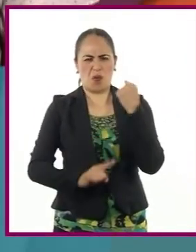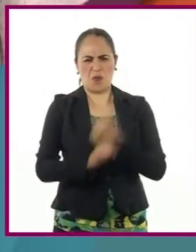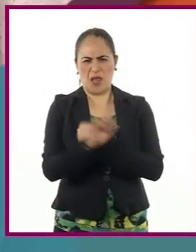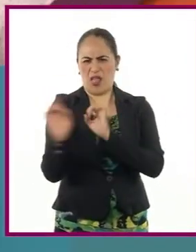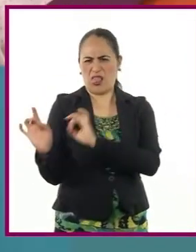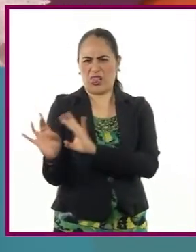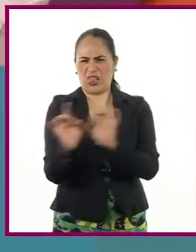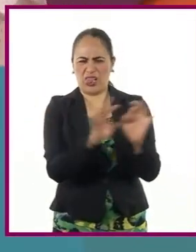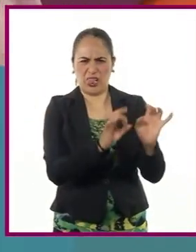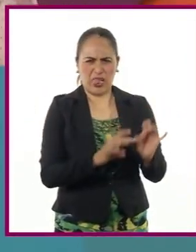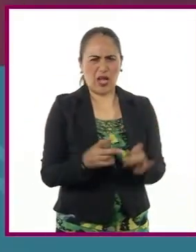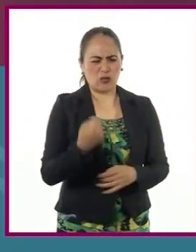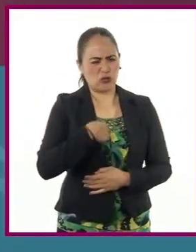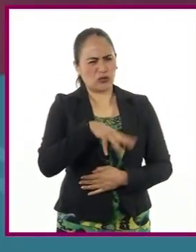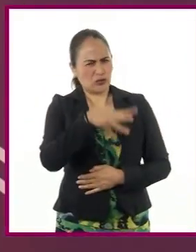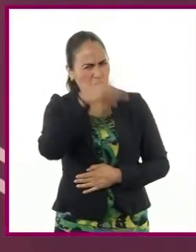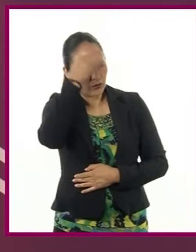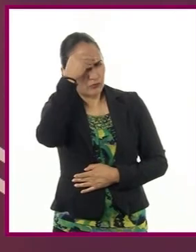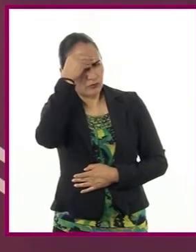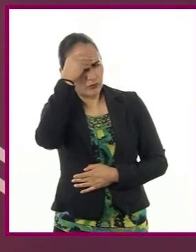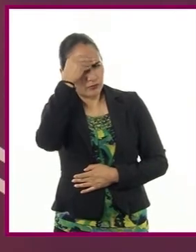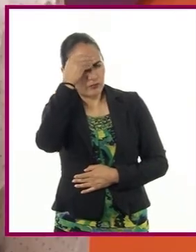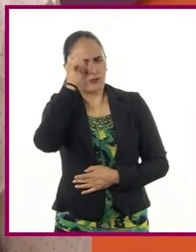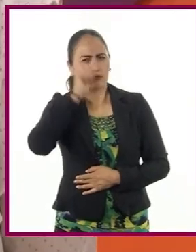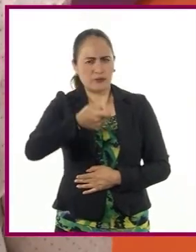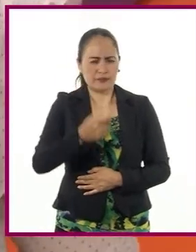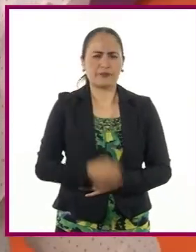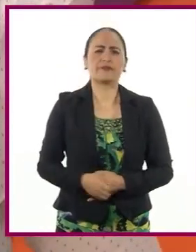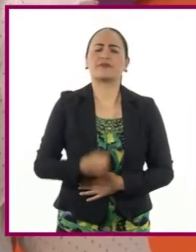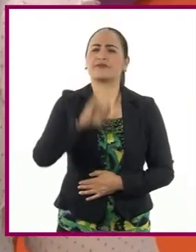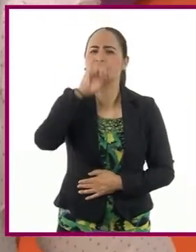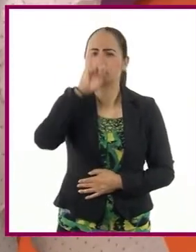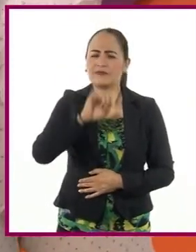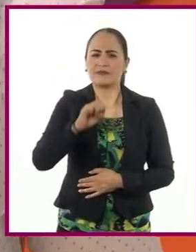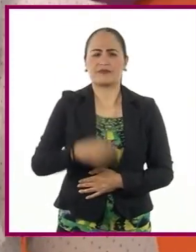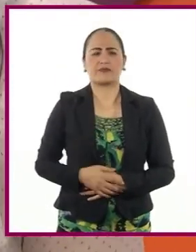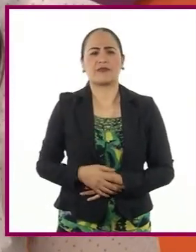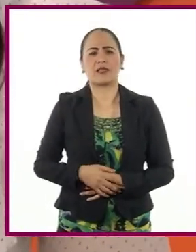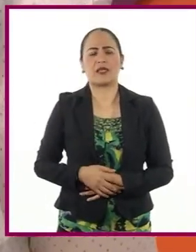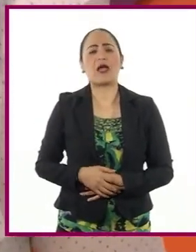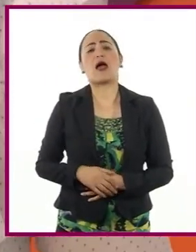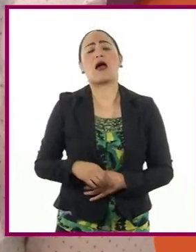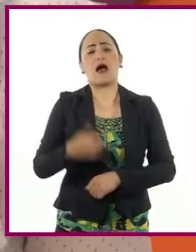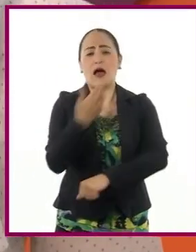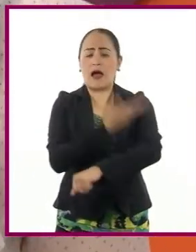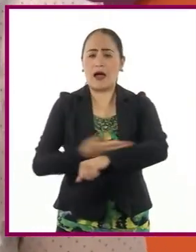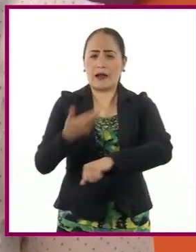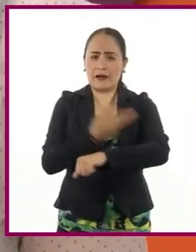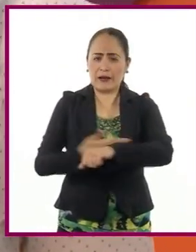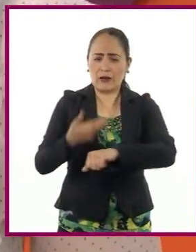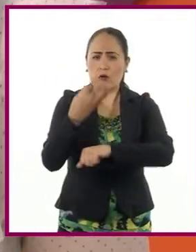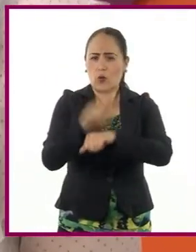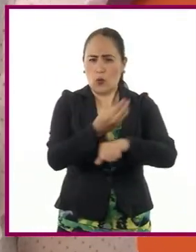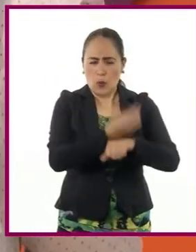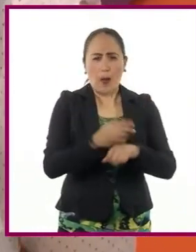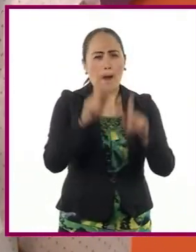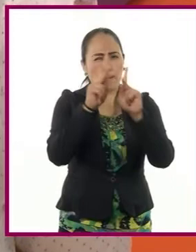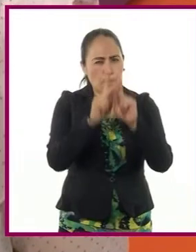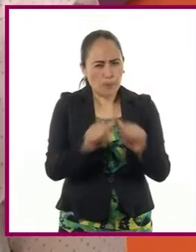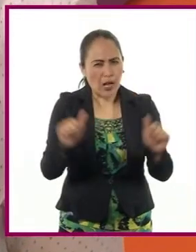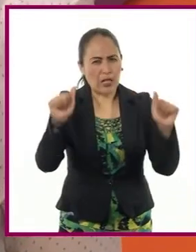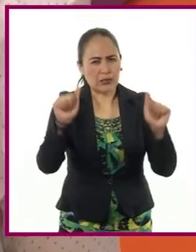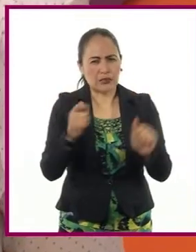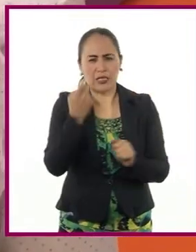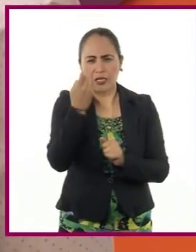Claro, tienes toda la razón en lo que comentas. La resolución pacífica de conflictos es algo que debe cultivarse y que se